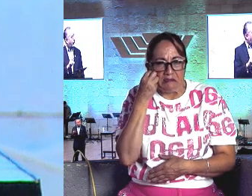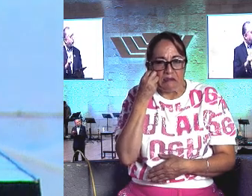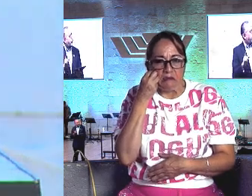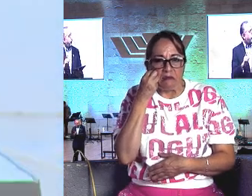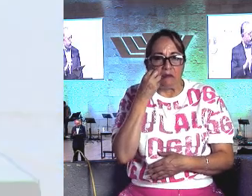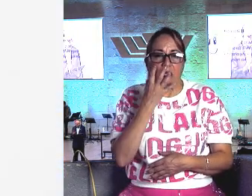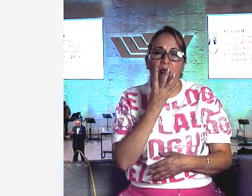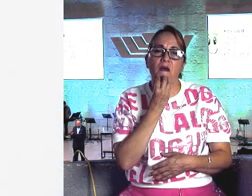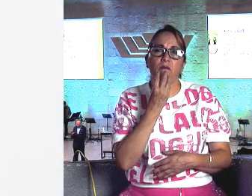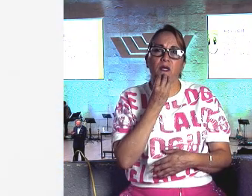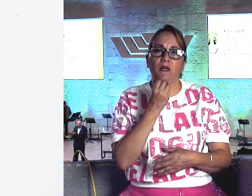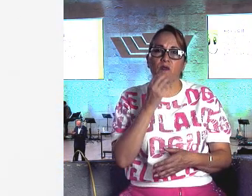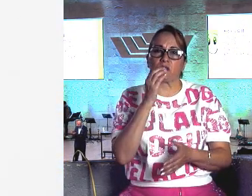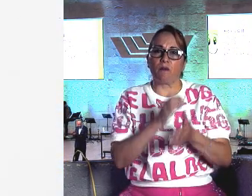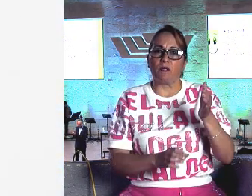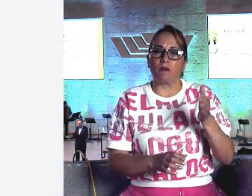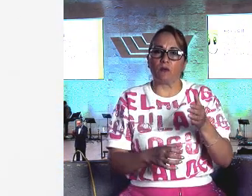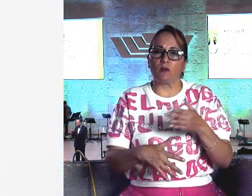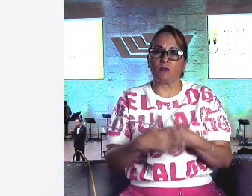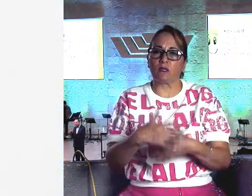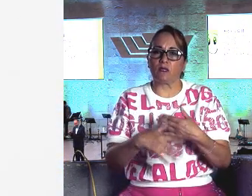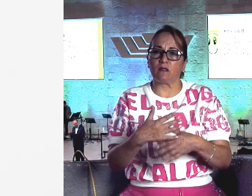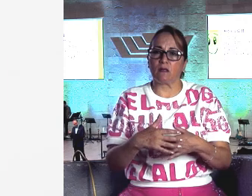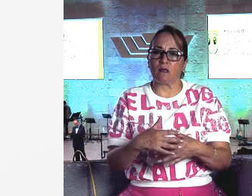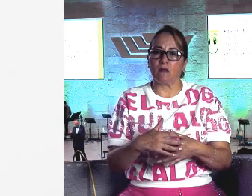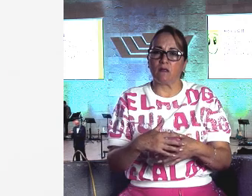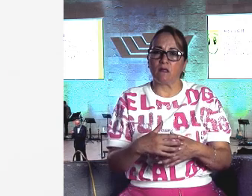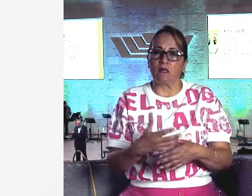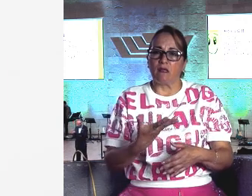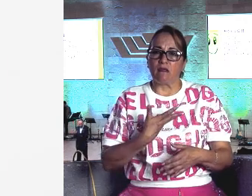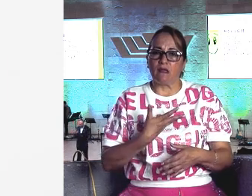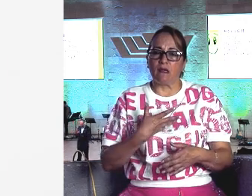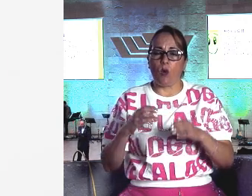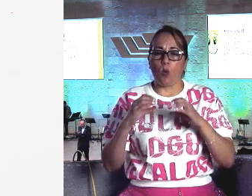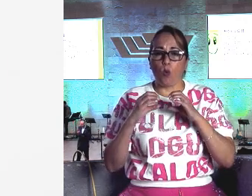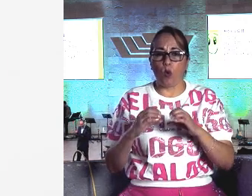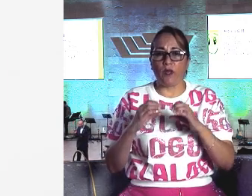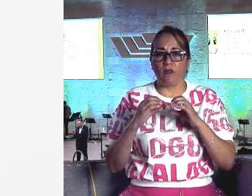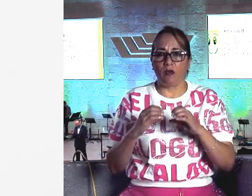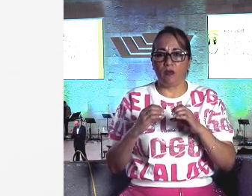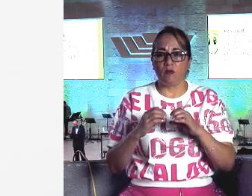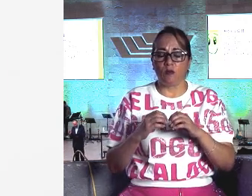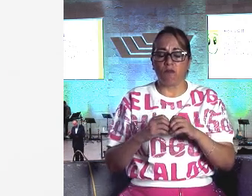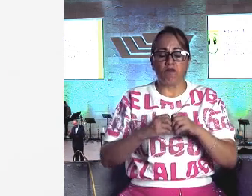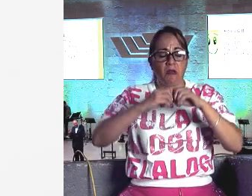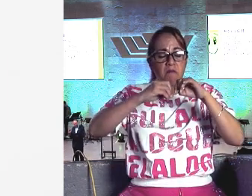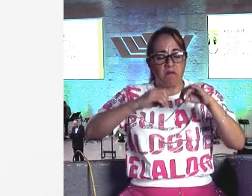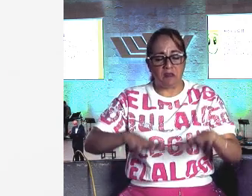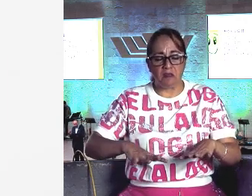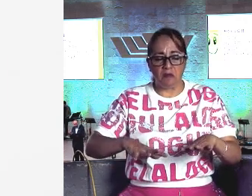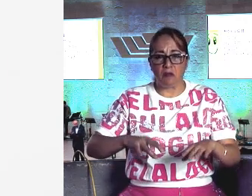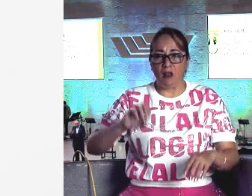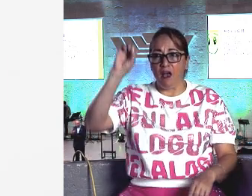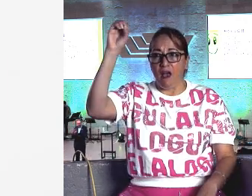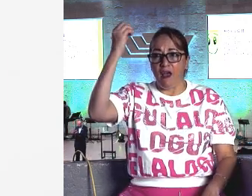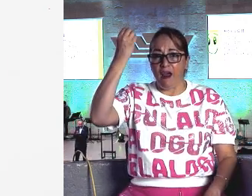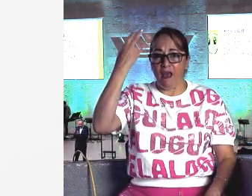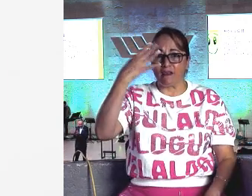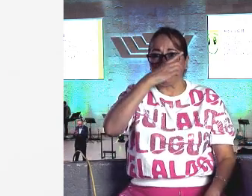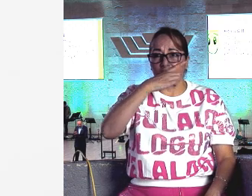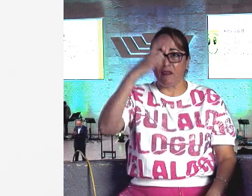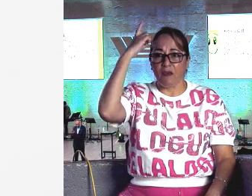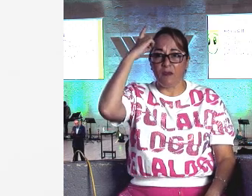Hebreos 12:15 nos dice: tengan cuidado, no vayan a perderse la gracia de Dios, no